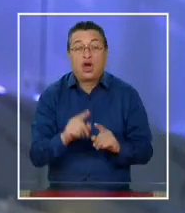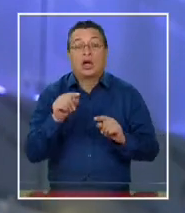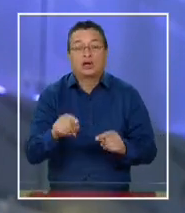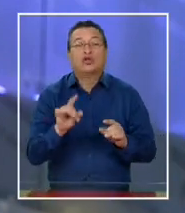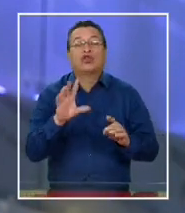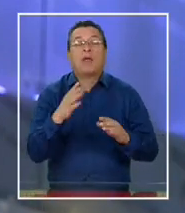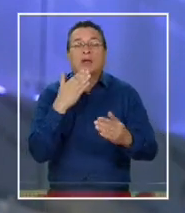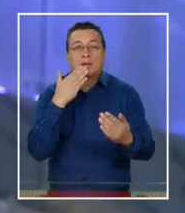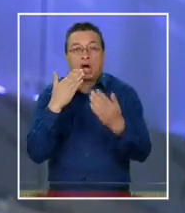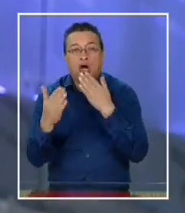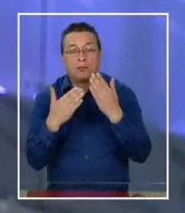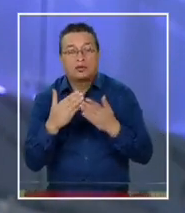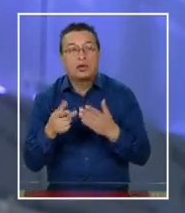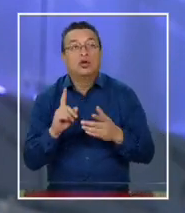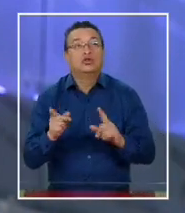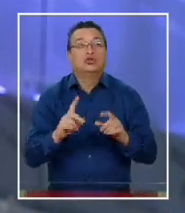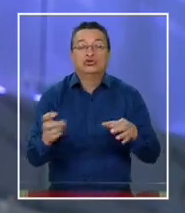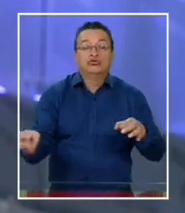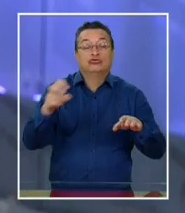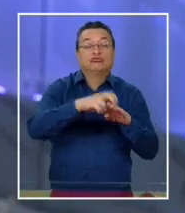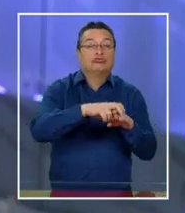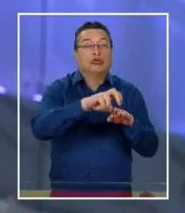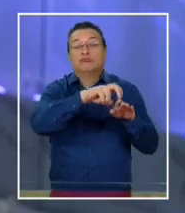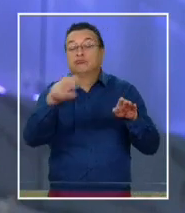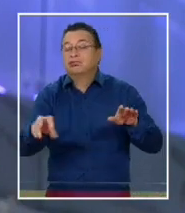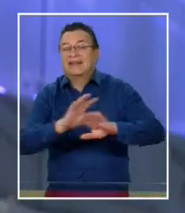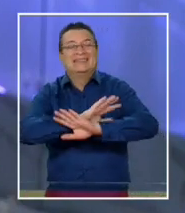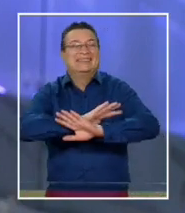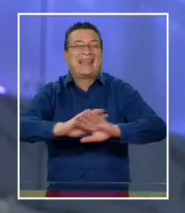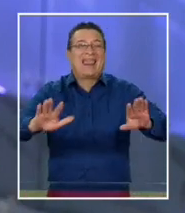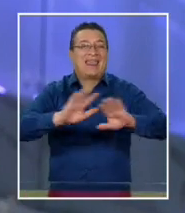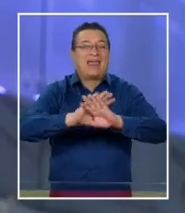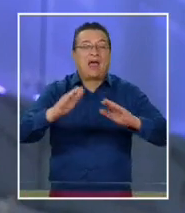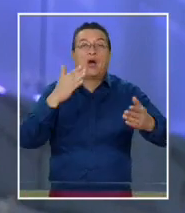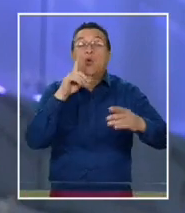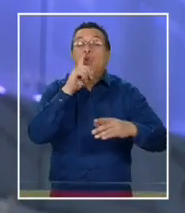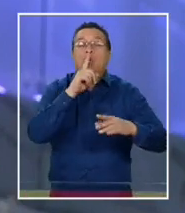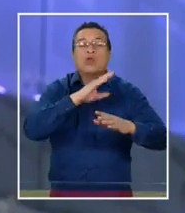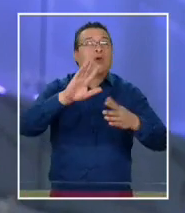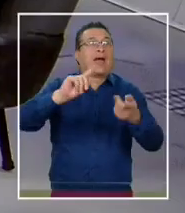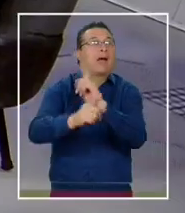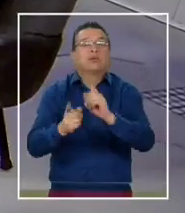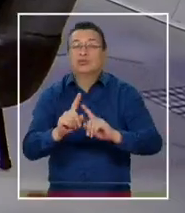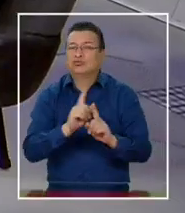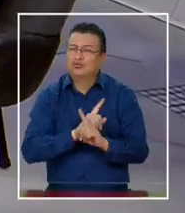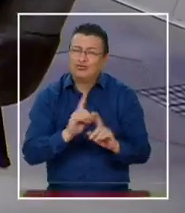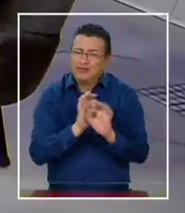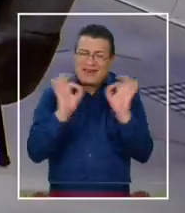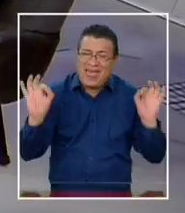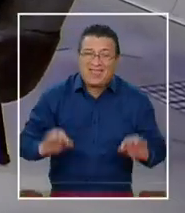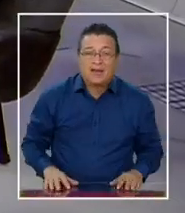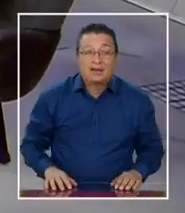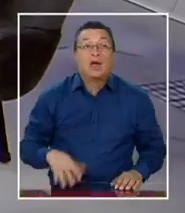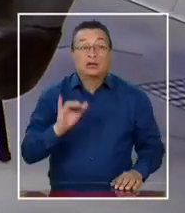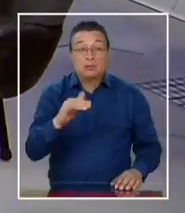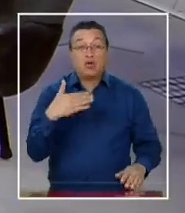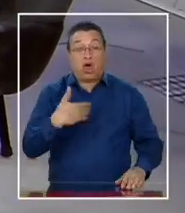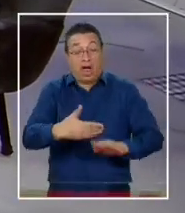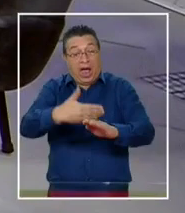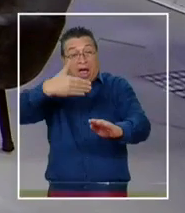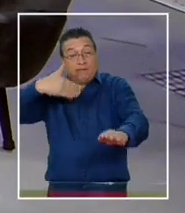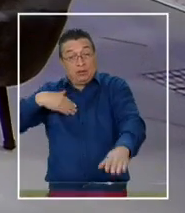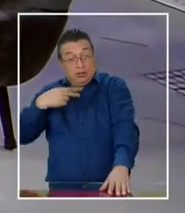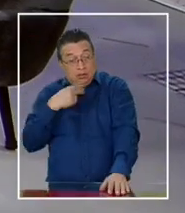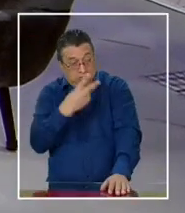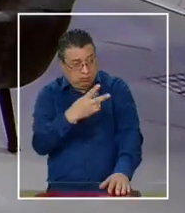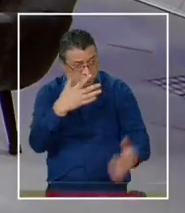un espacio para conversar no se movió no subió ni bajó nadie por esa conversaciones del último rato ya pero claro se ve desde afuera y por eso